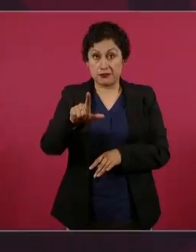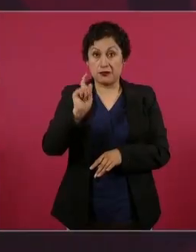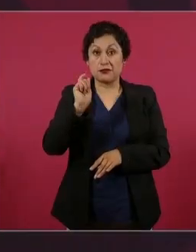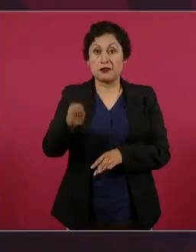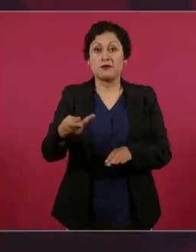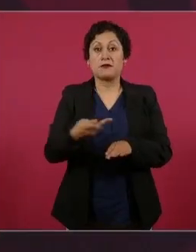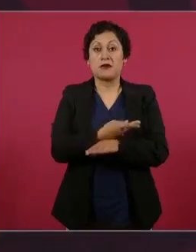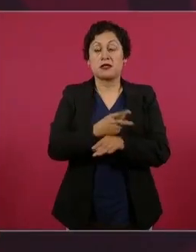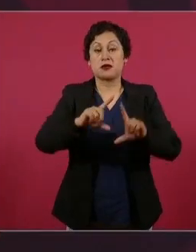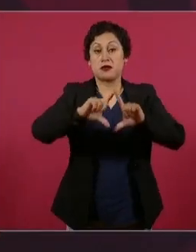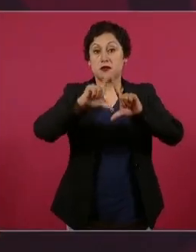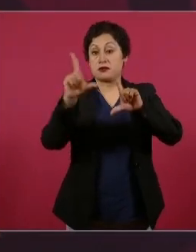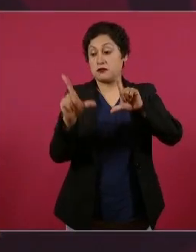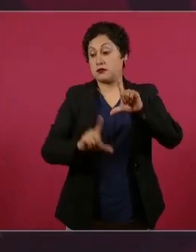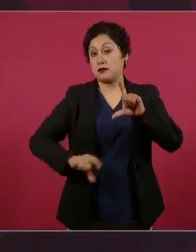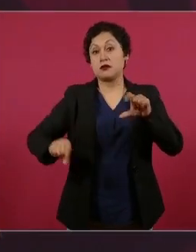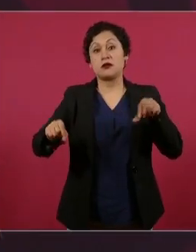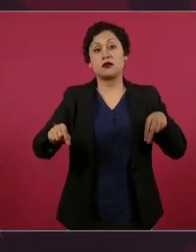en promedio